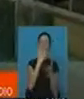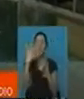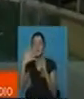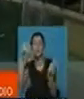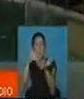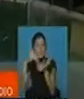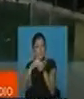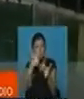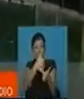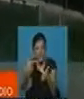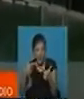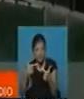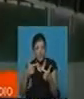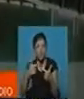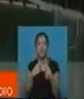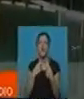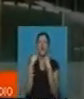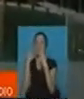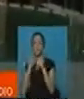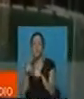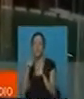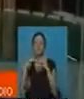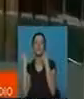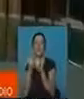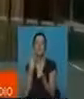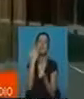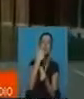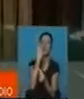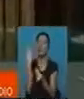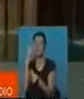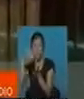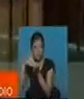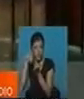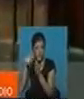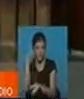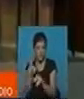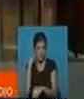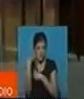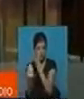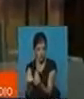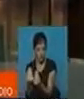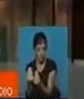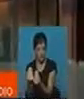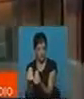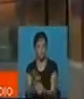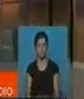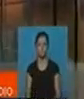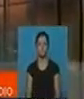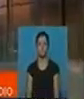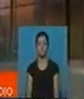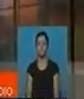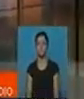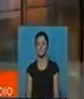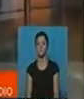armas están en posesión de 322 millones de ciudadanos estadounidenses. Este, un tema que a su